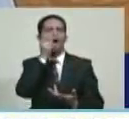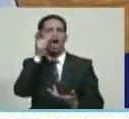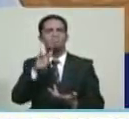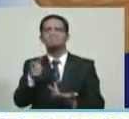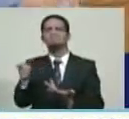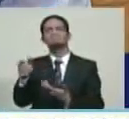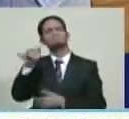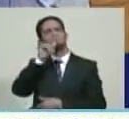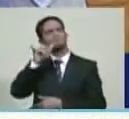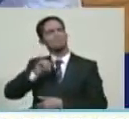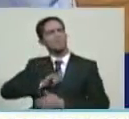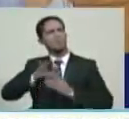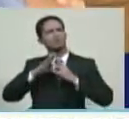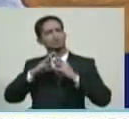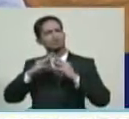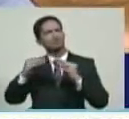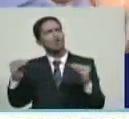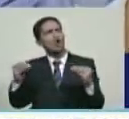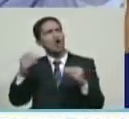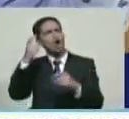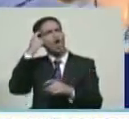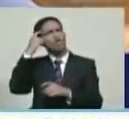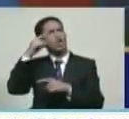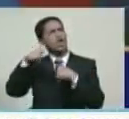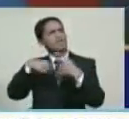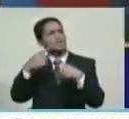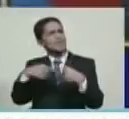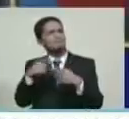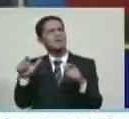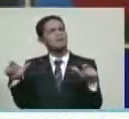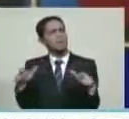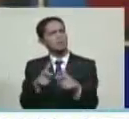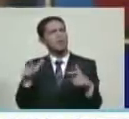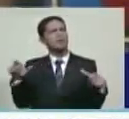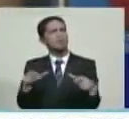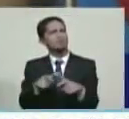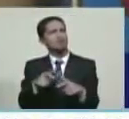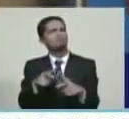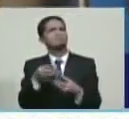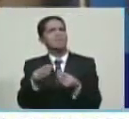mi reporte todos los santos días de las reuniones que hace